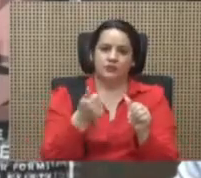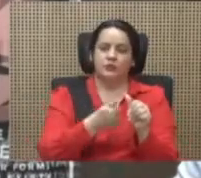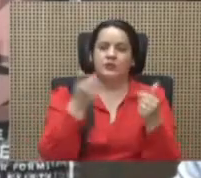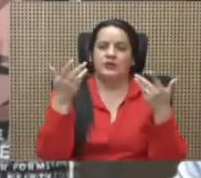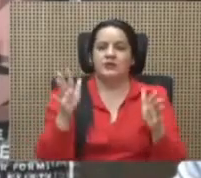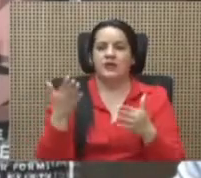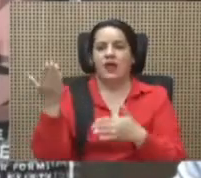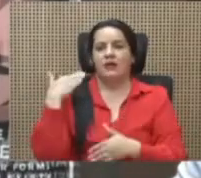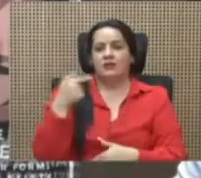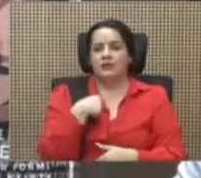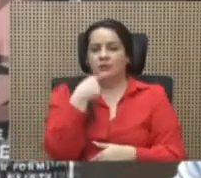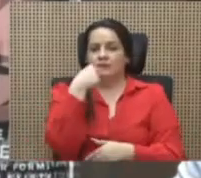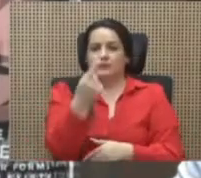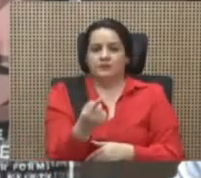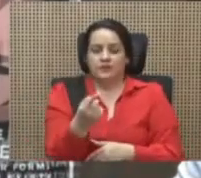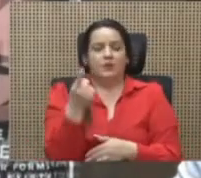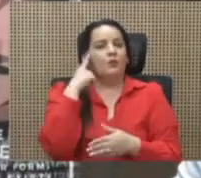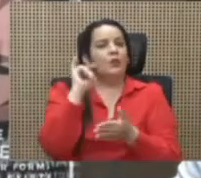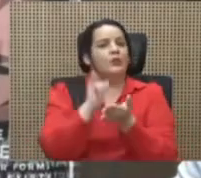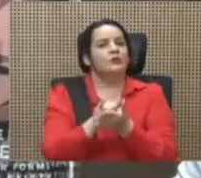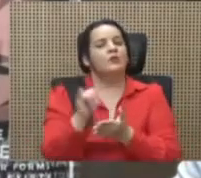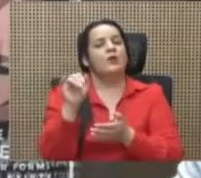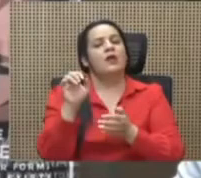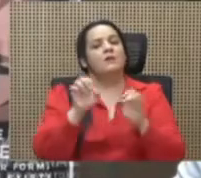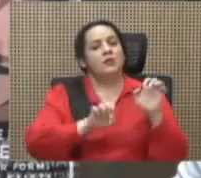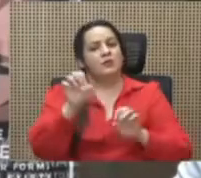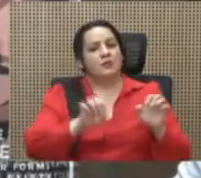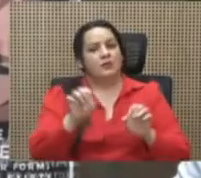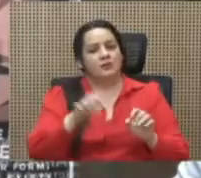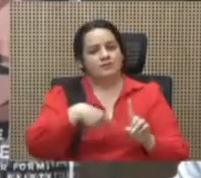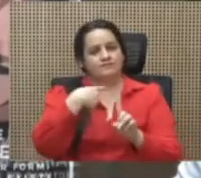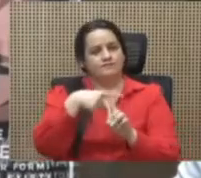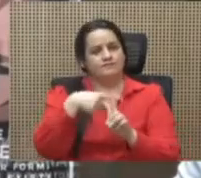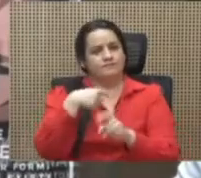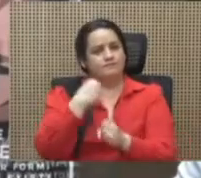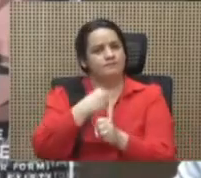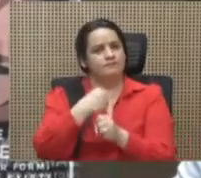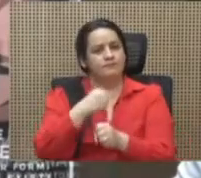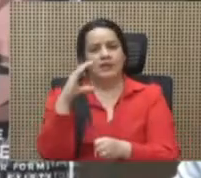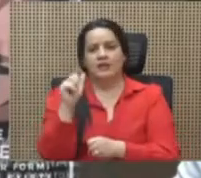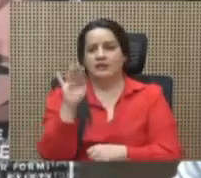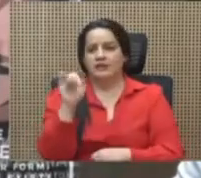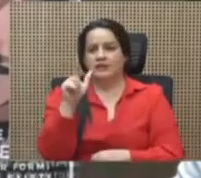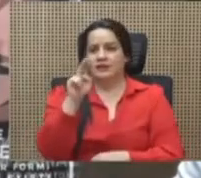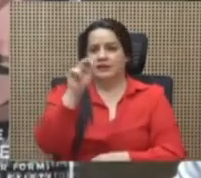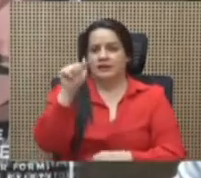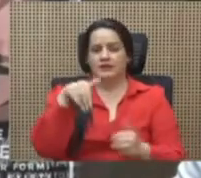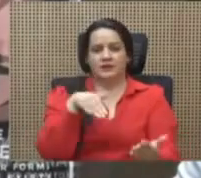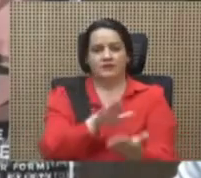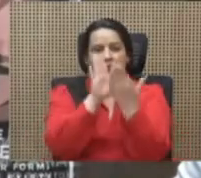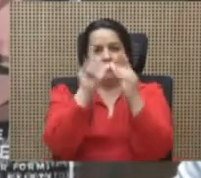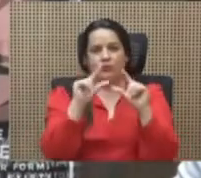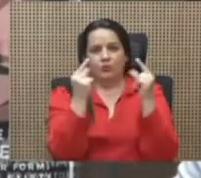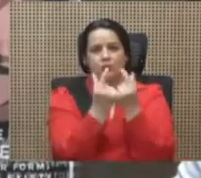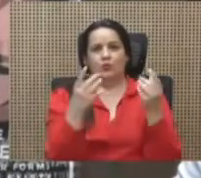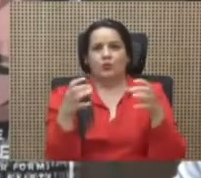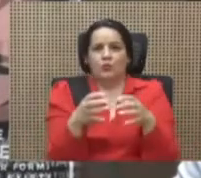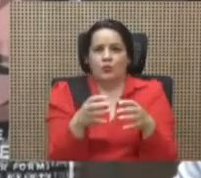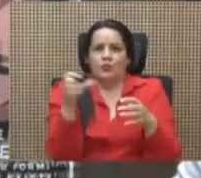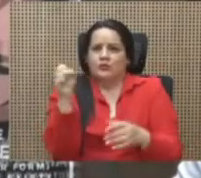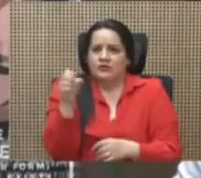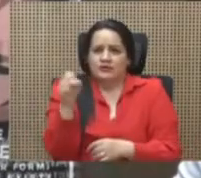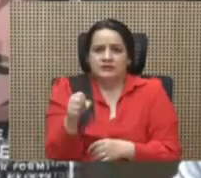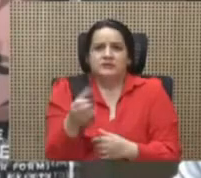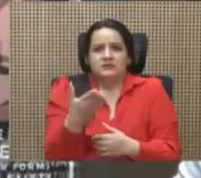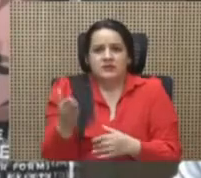mencionar por eso Nosotros hemos valorado positivamente la labor de Doña Catalina porque se enfrentó a grupos que por supuesto